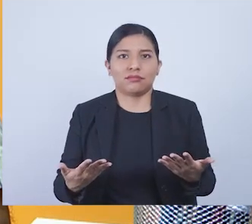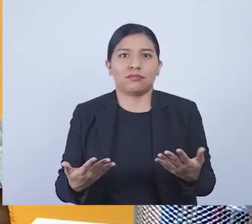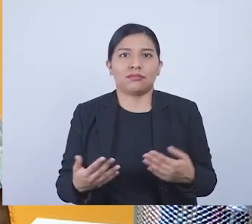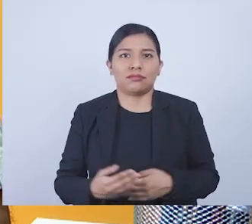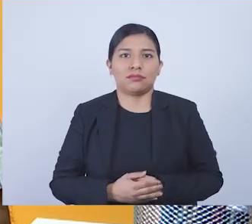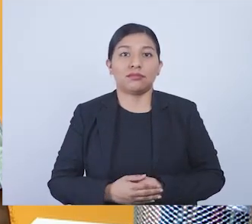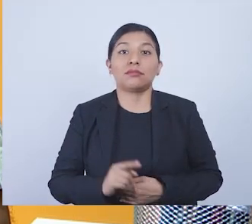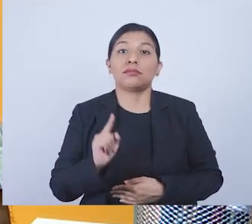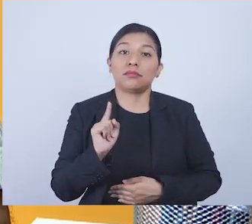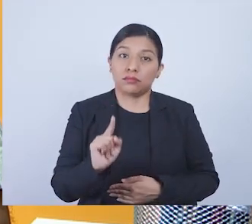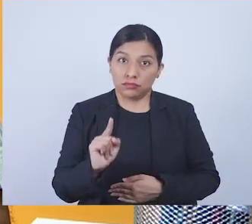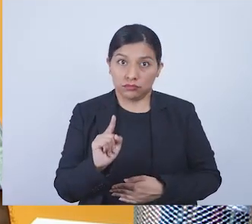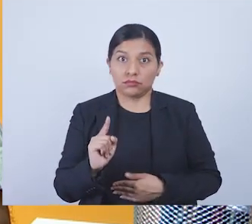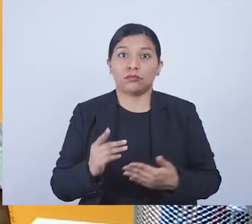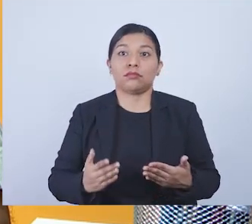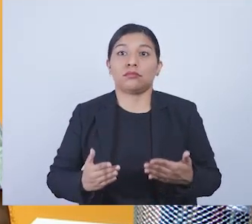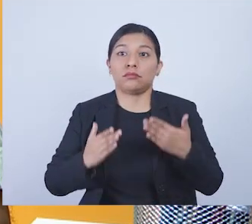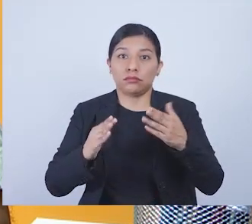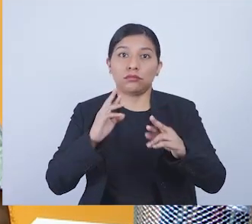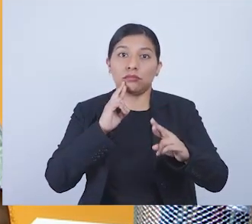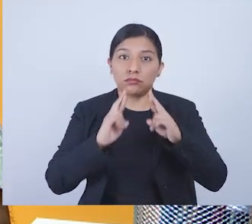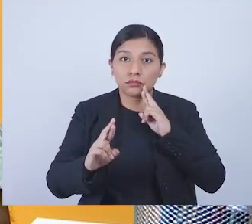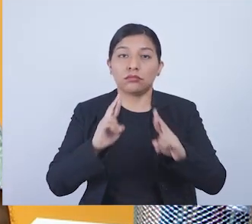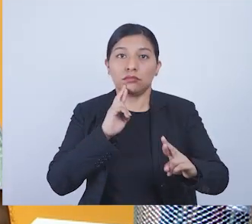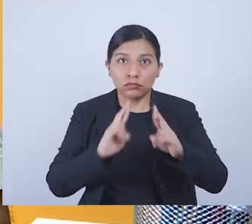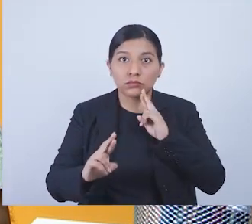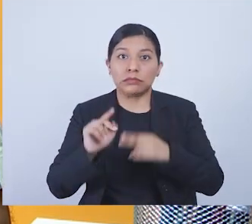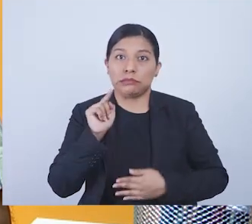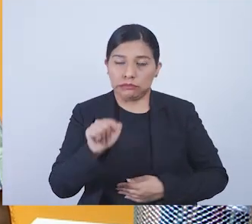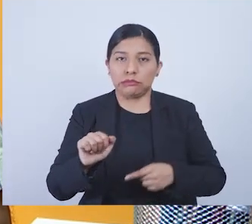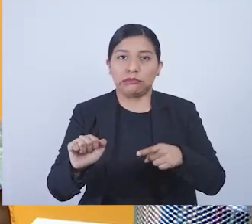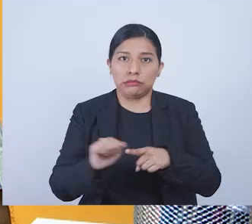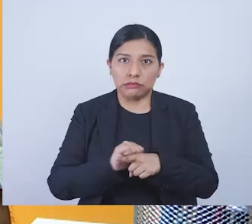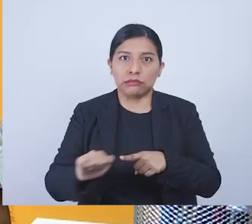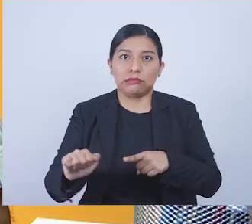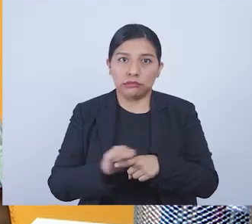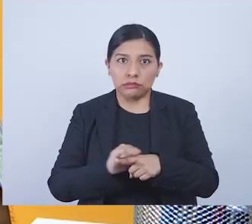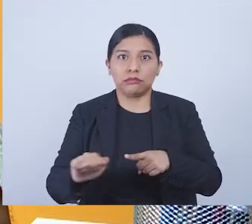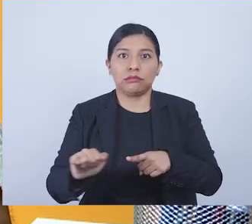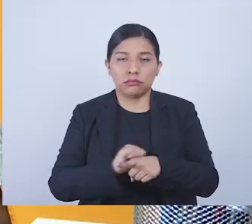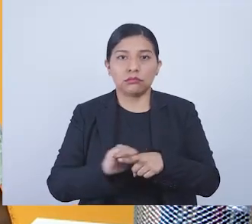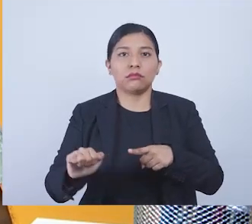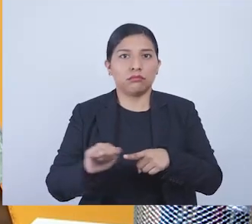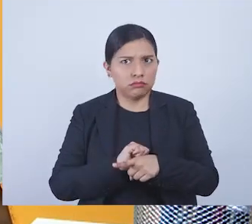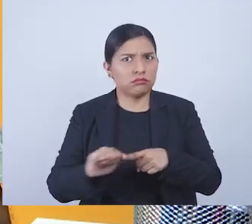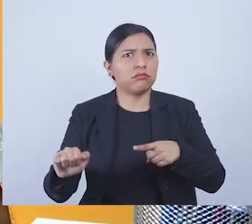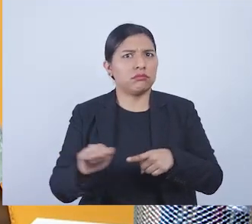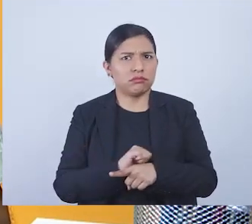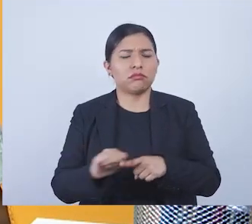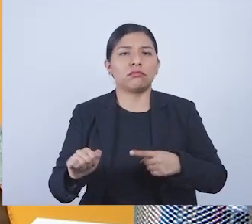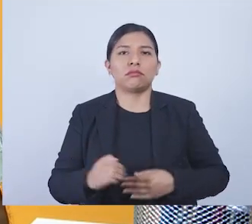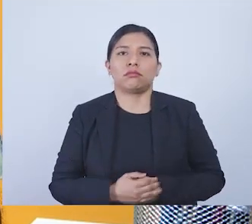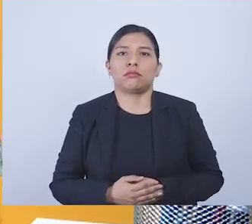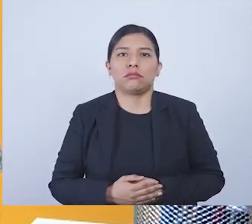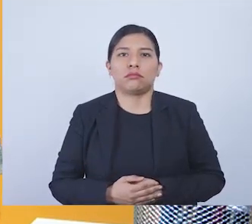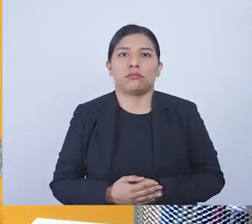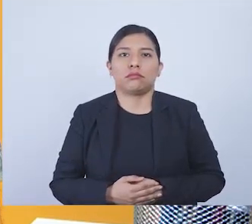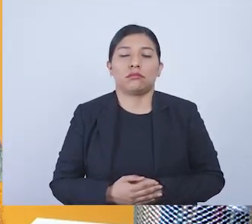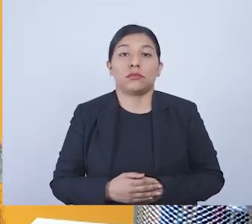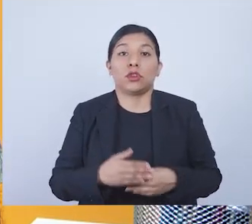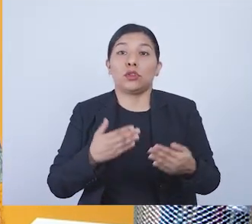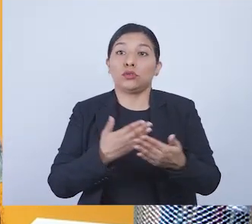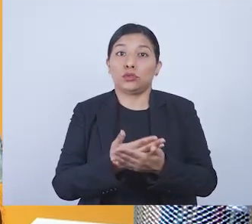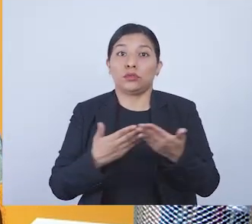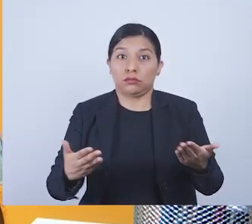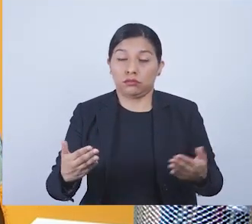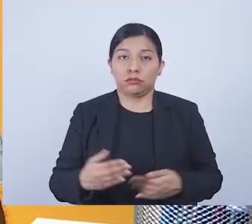los resultados que se esperan, y esa es la parte educativa. Significa que la antropología nos dice que van a haber hechos